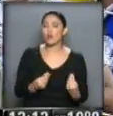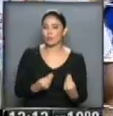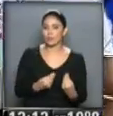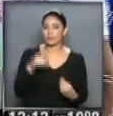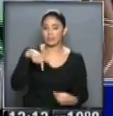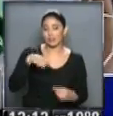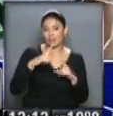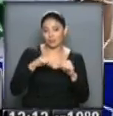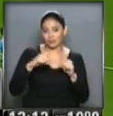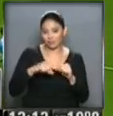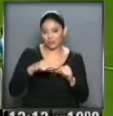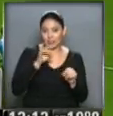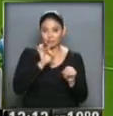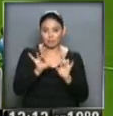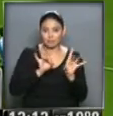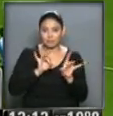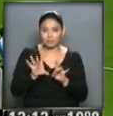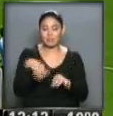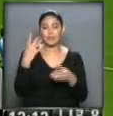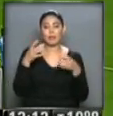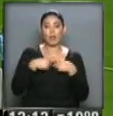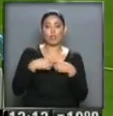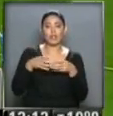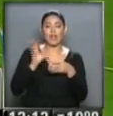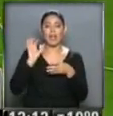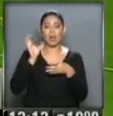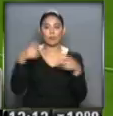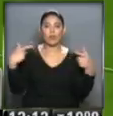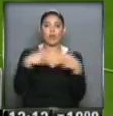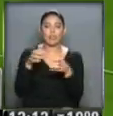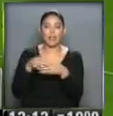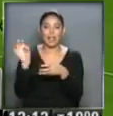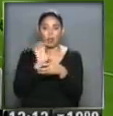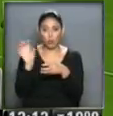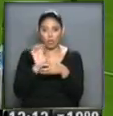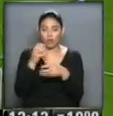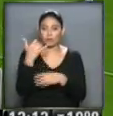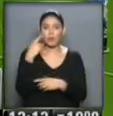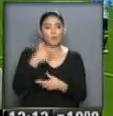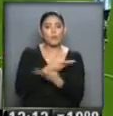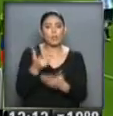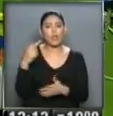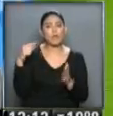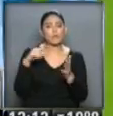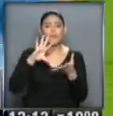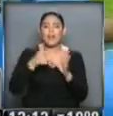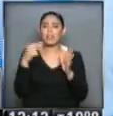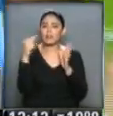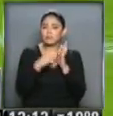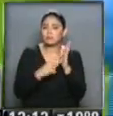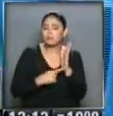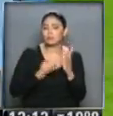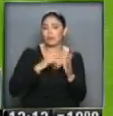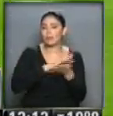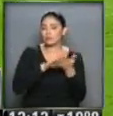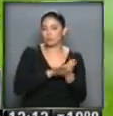fecha de eliminatorias, doble contra Colombia y contra Ecuador, quedó demostrado que hay muchísimos puntos por resolver de cara a lo que será un